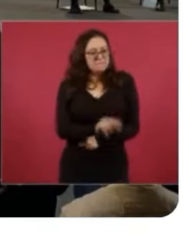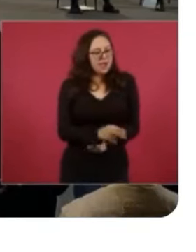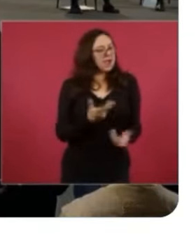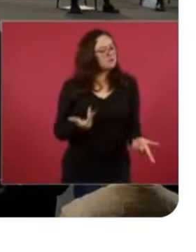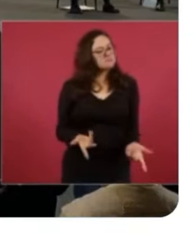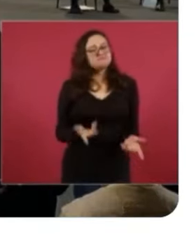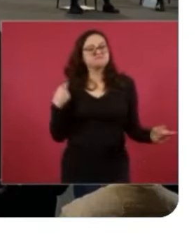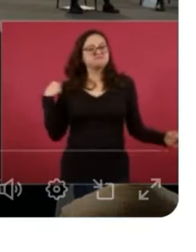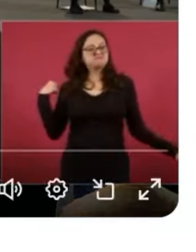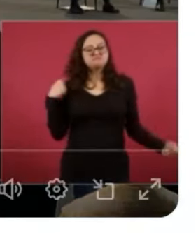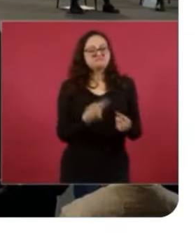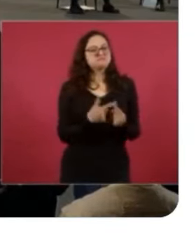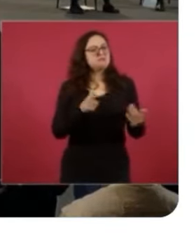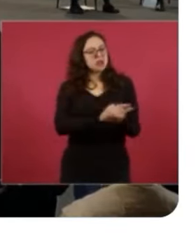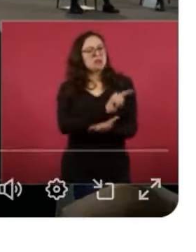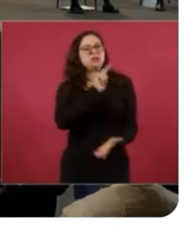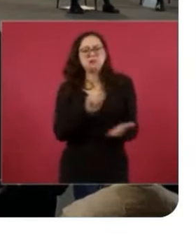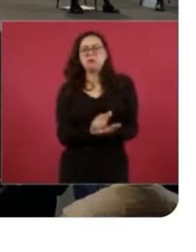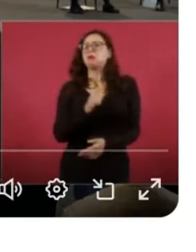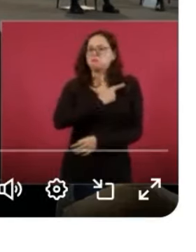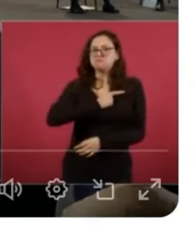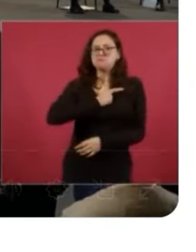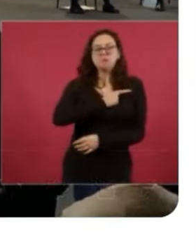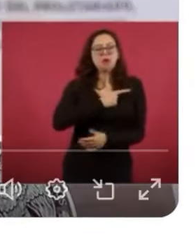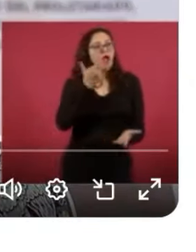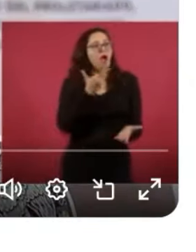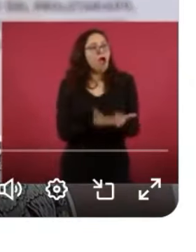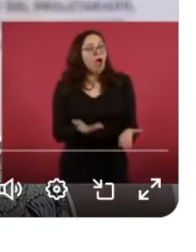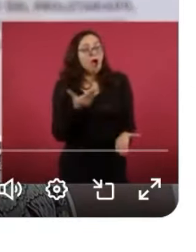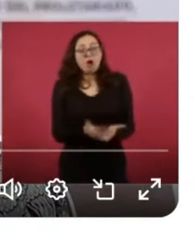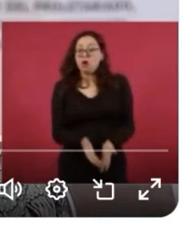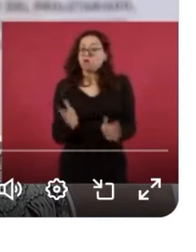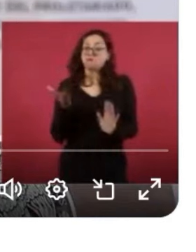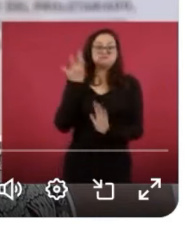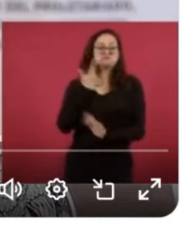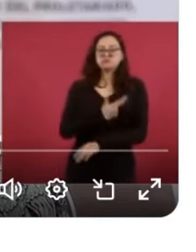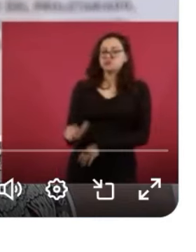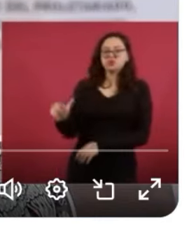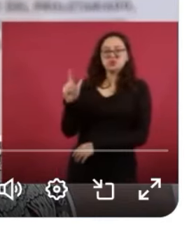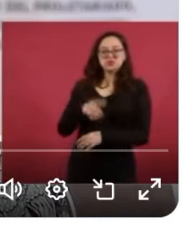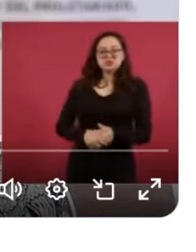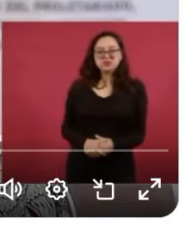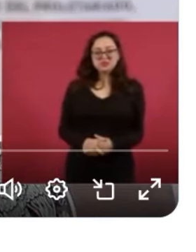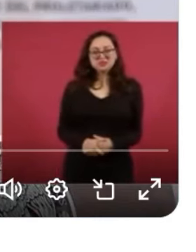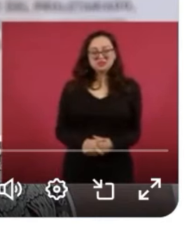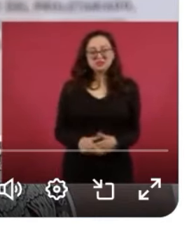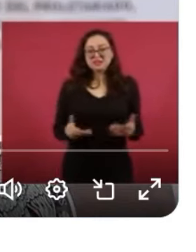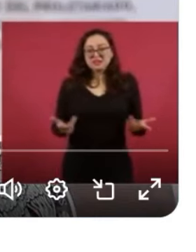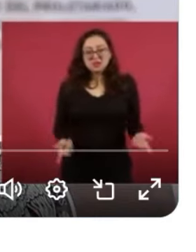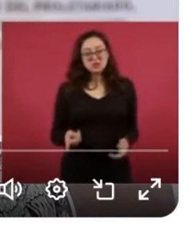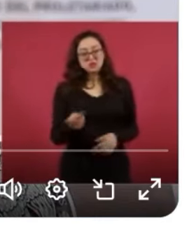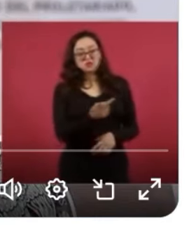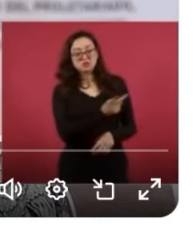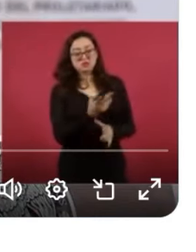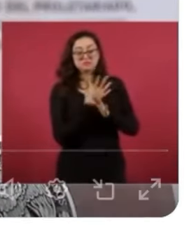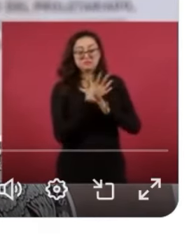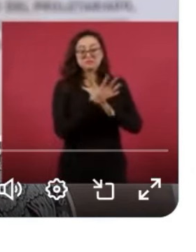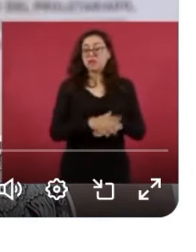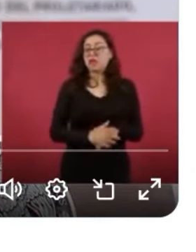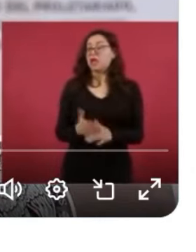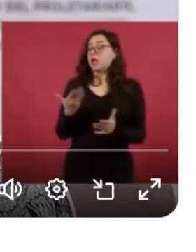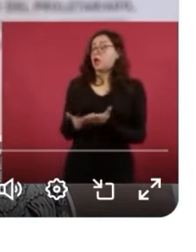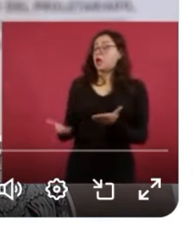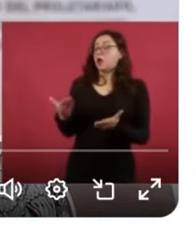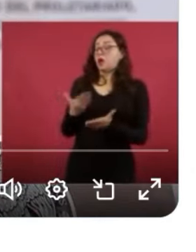del cinismo, hoy Córdoba y Murayama declaran que no debe aplicarse la Constitución y se tiene